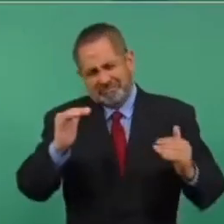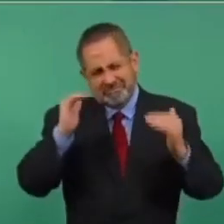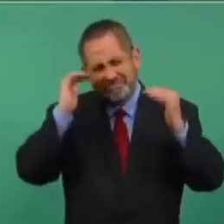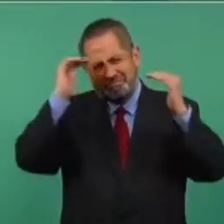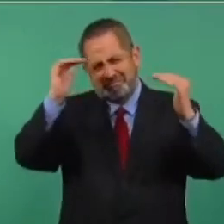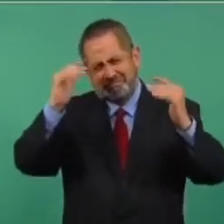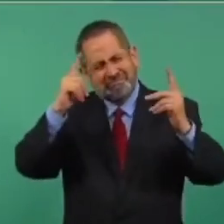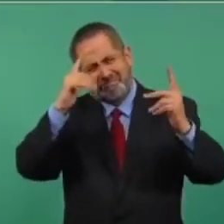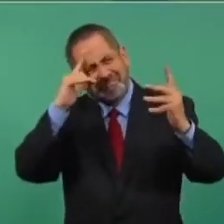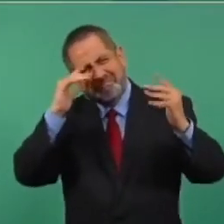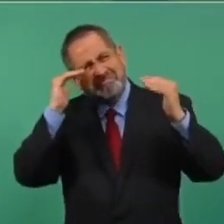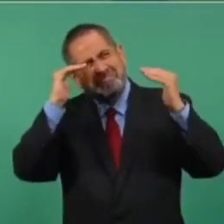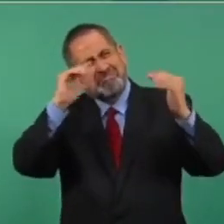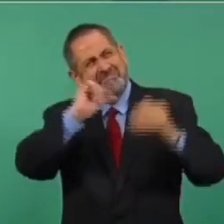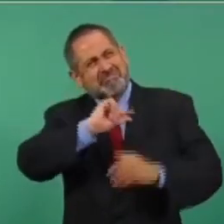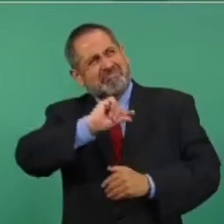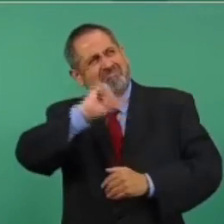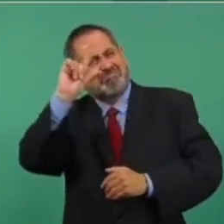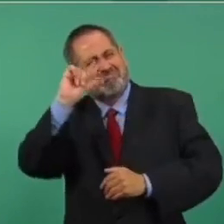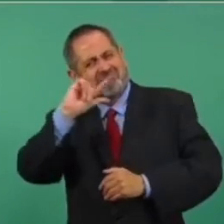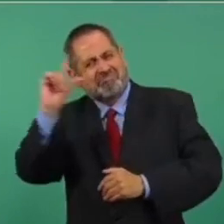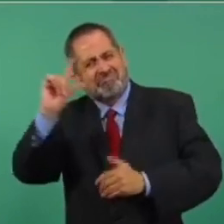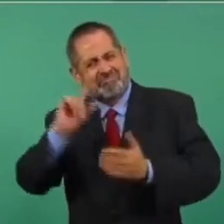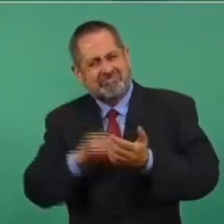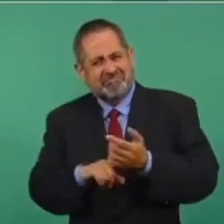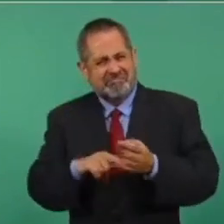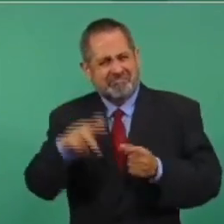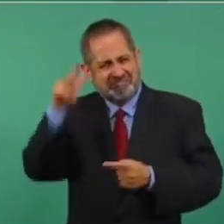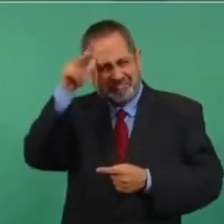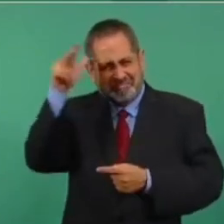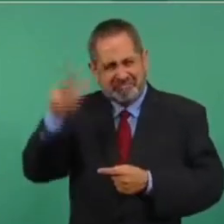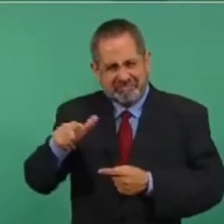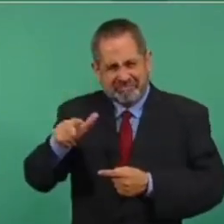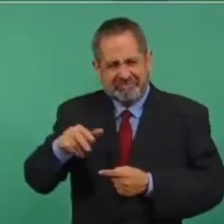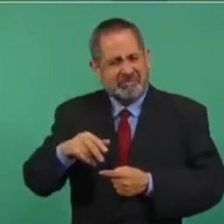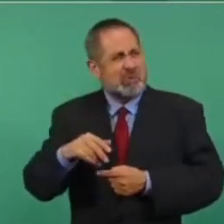son gigantes. Hidalgo era un gigante,